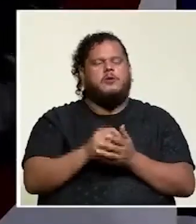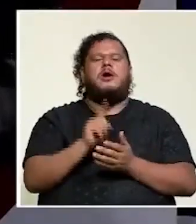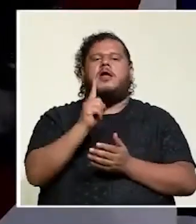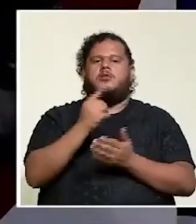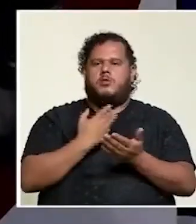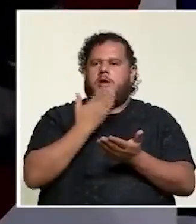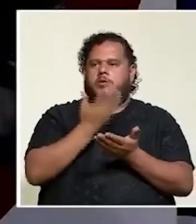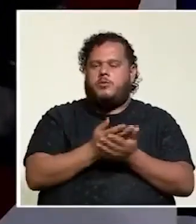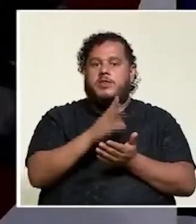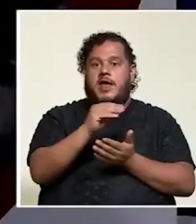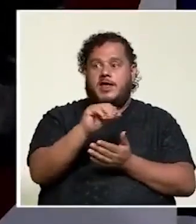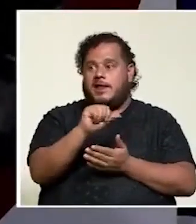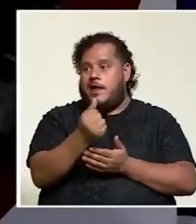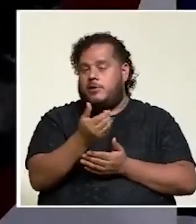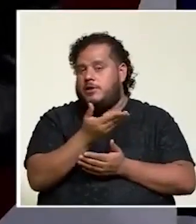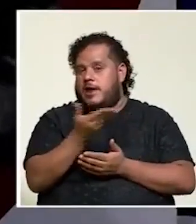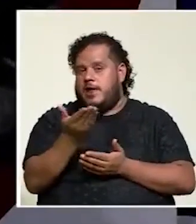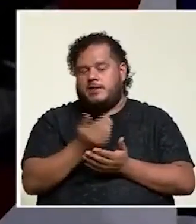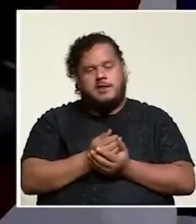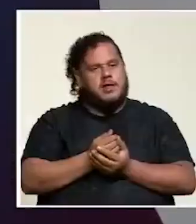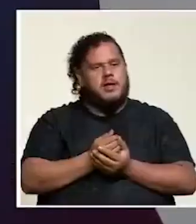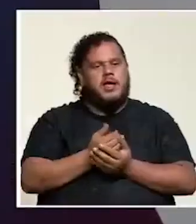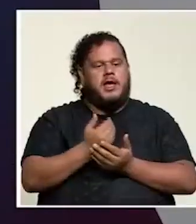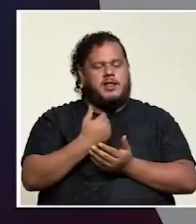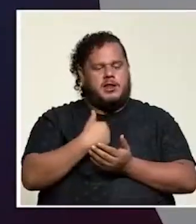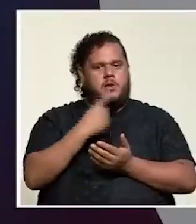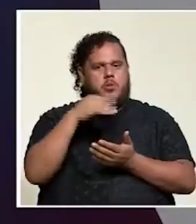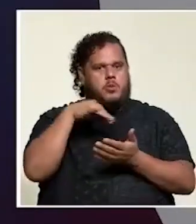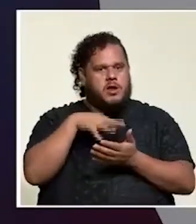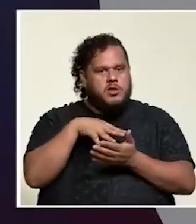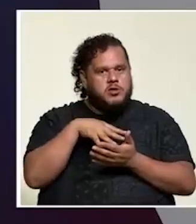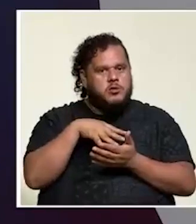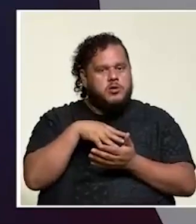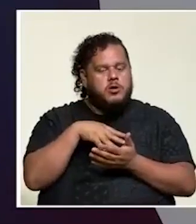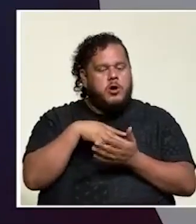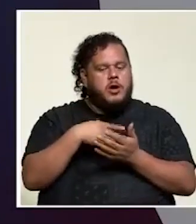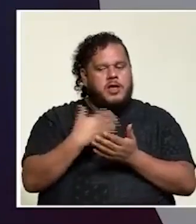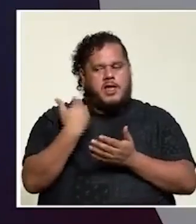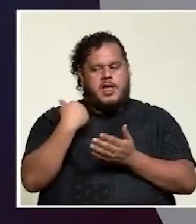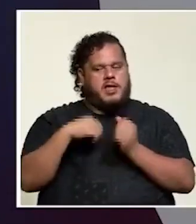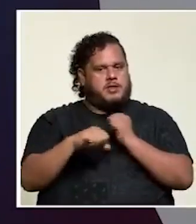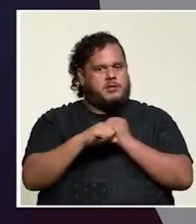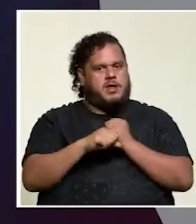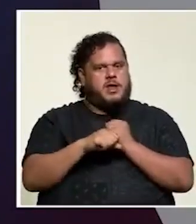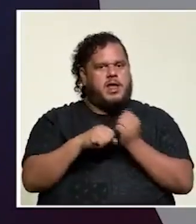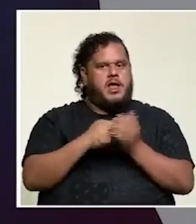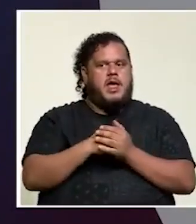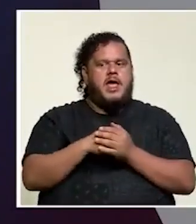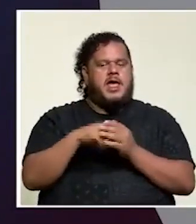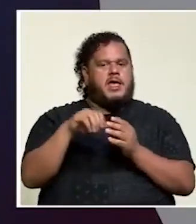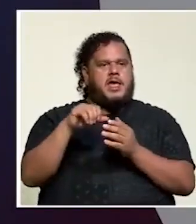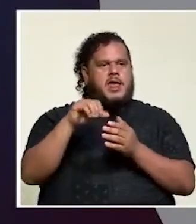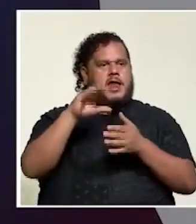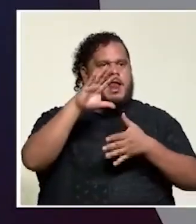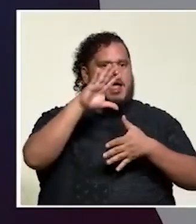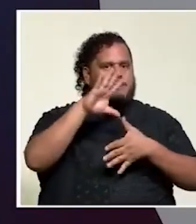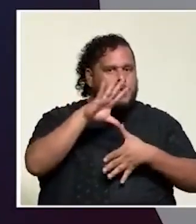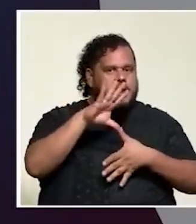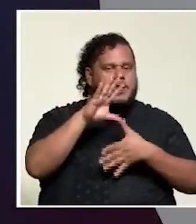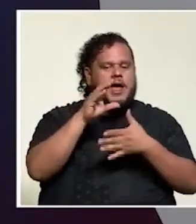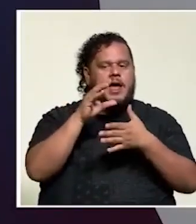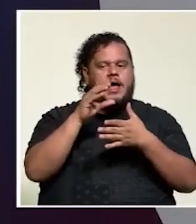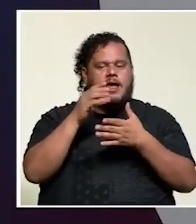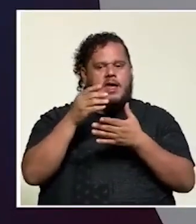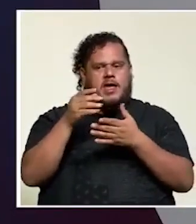propuesta, y la otra es, hay un estudio recientemente publicado en el American Economic Journal, que es una revista profesional